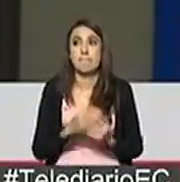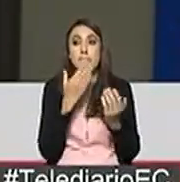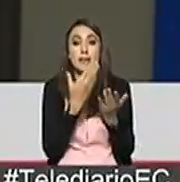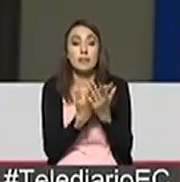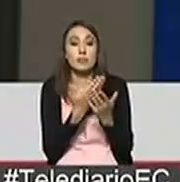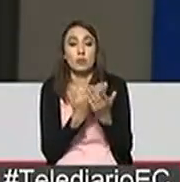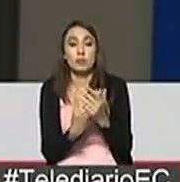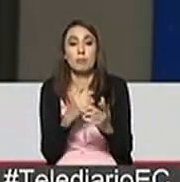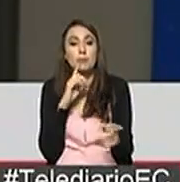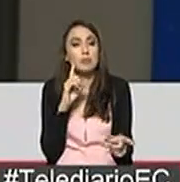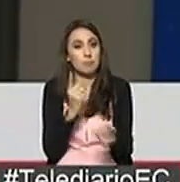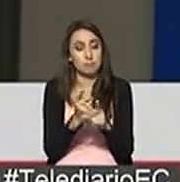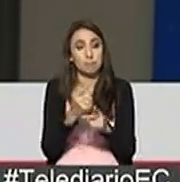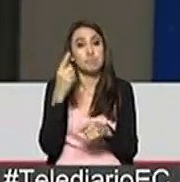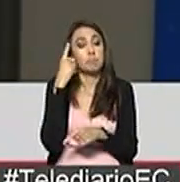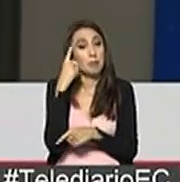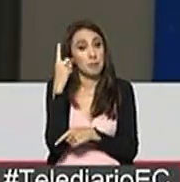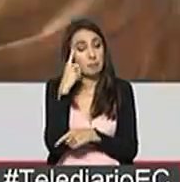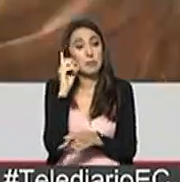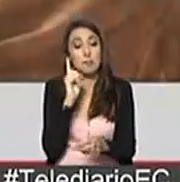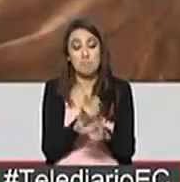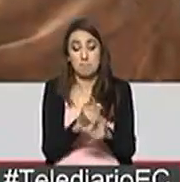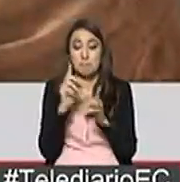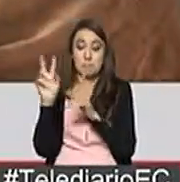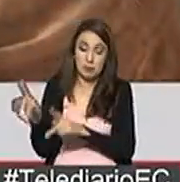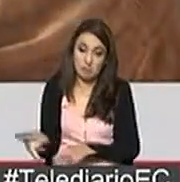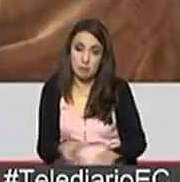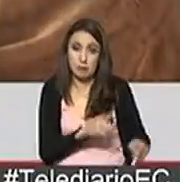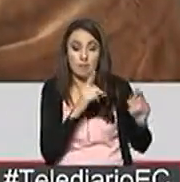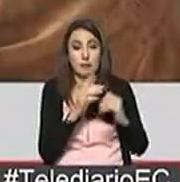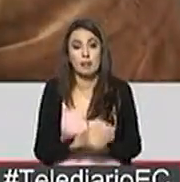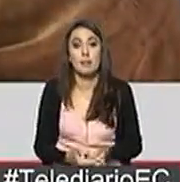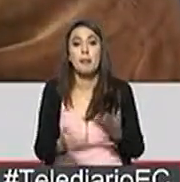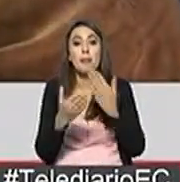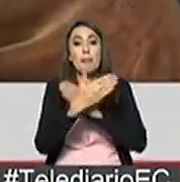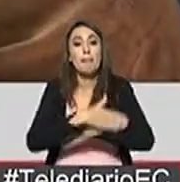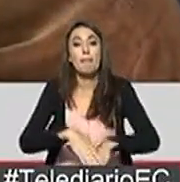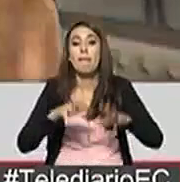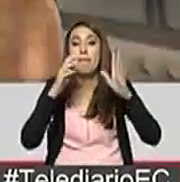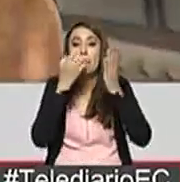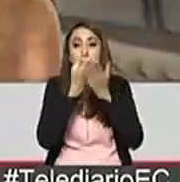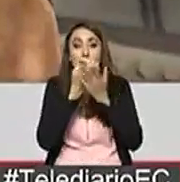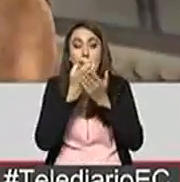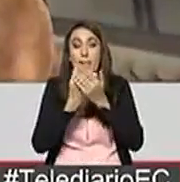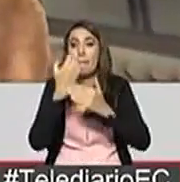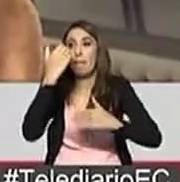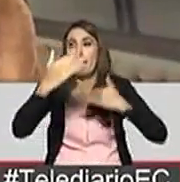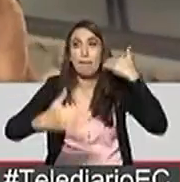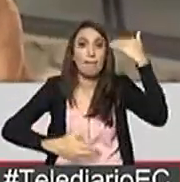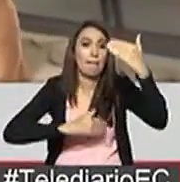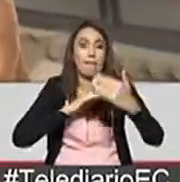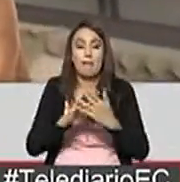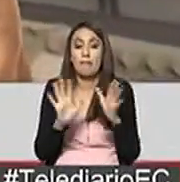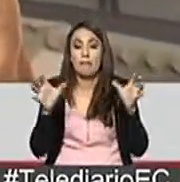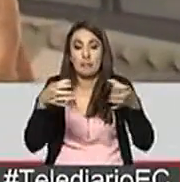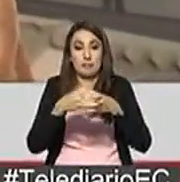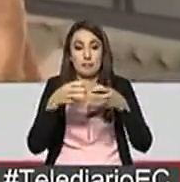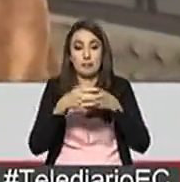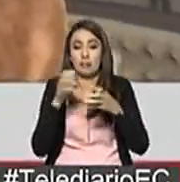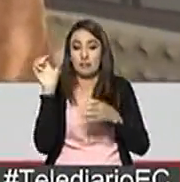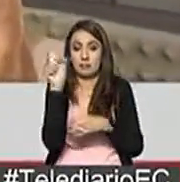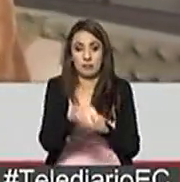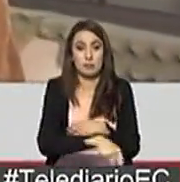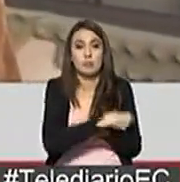propuesta bien pensada, bien planificada. Más allá de un marco económico, Vicente Párraga, representante de la Confederación de